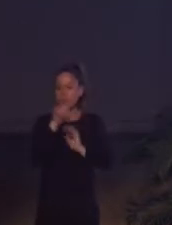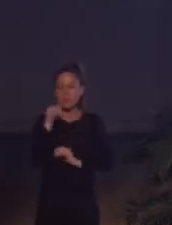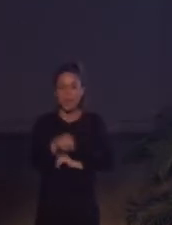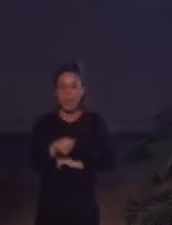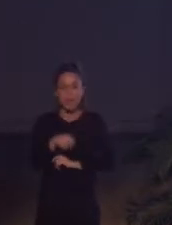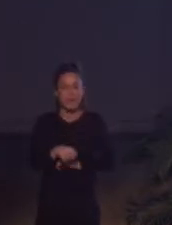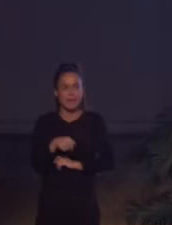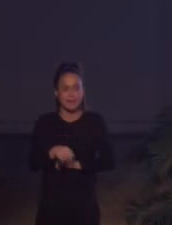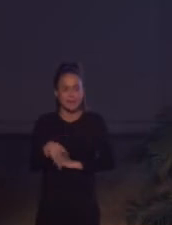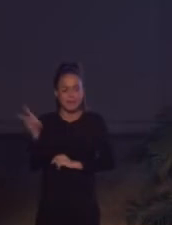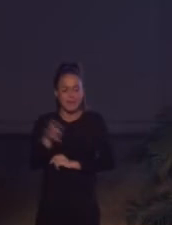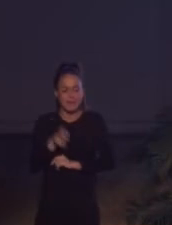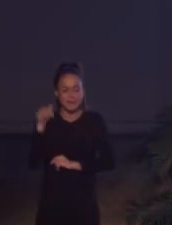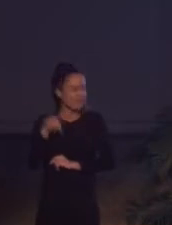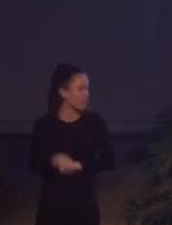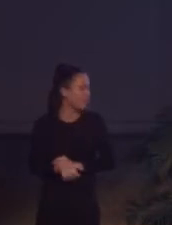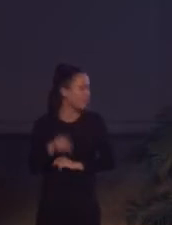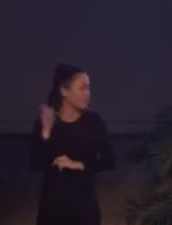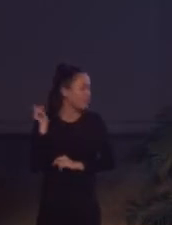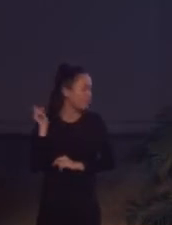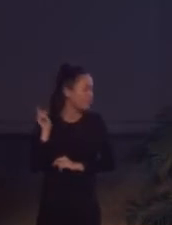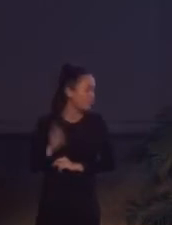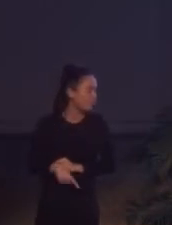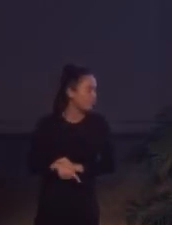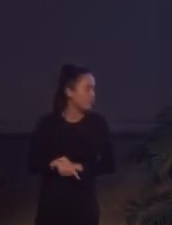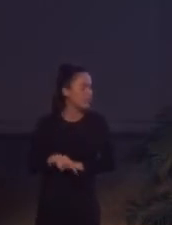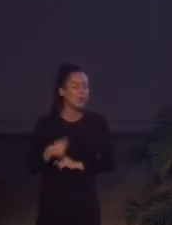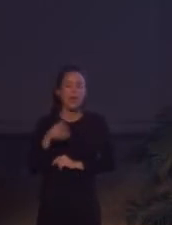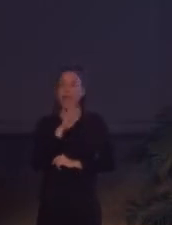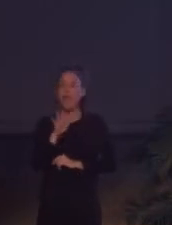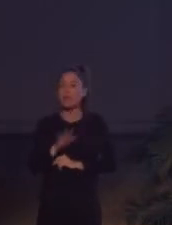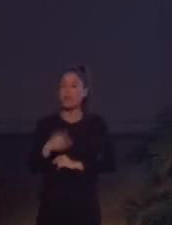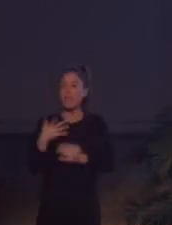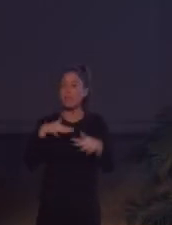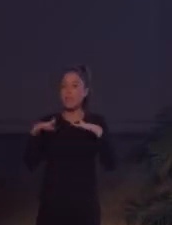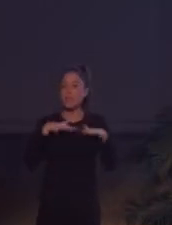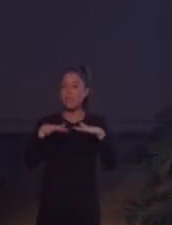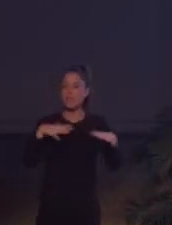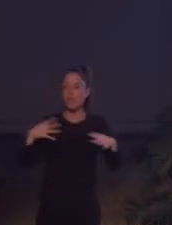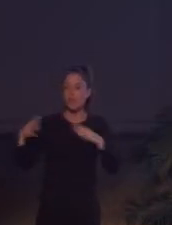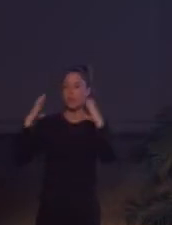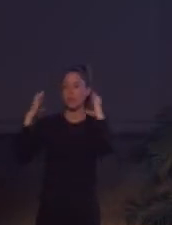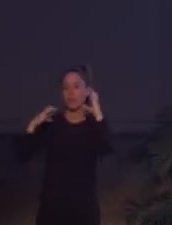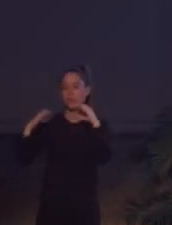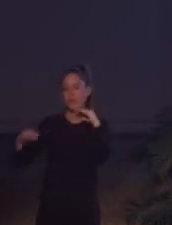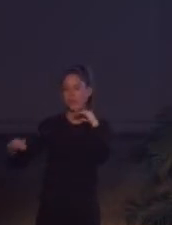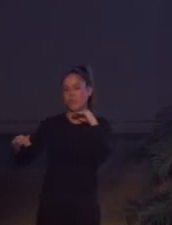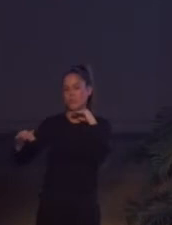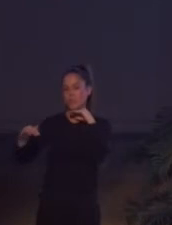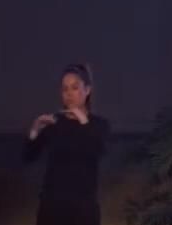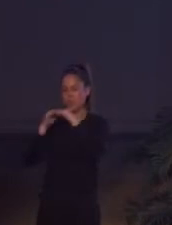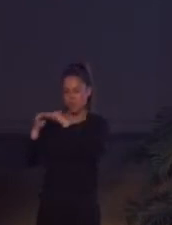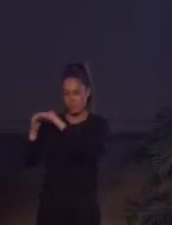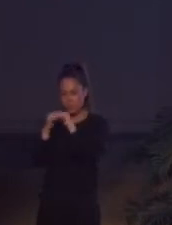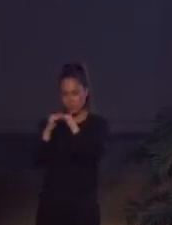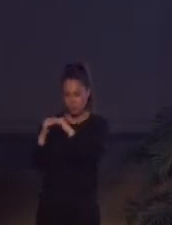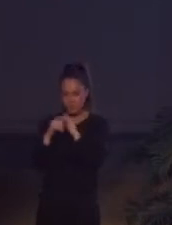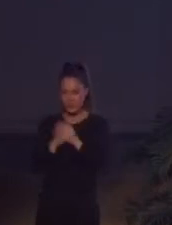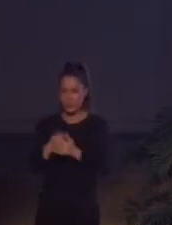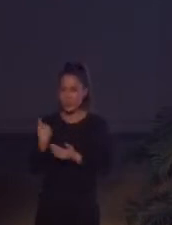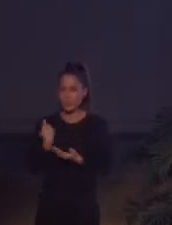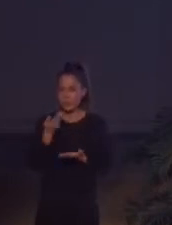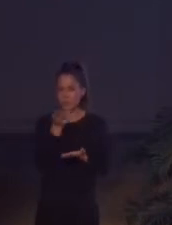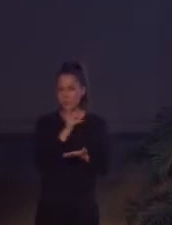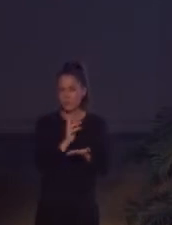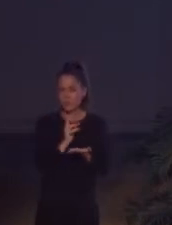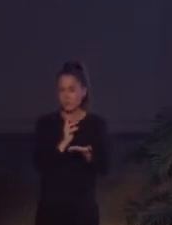ja, ba, asko esan nahi du mugimendu antiespezistaren zat, ez? Hori, nik irakurketa pixkat lokala egingo